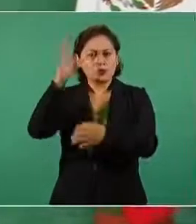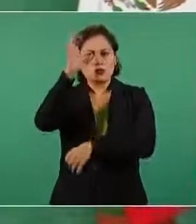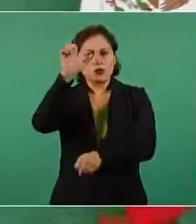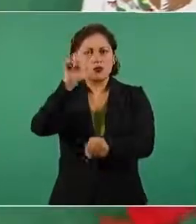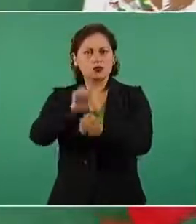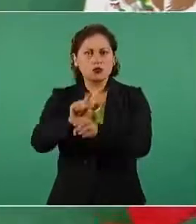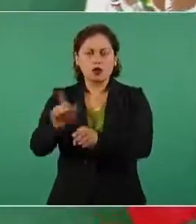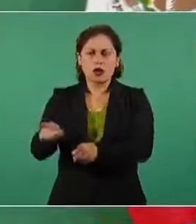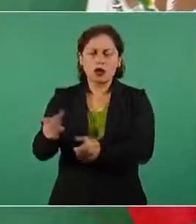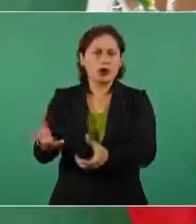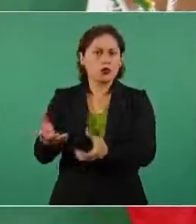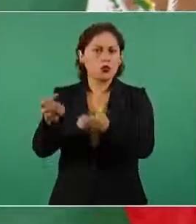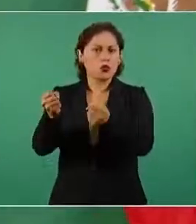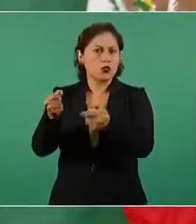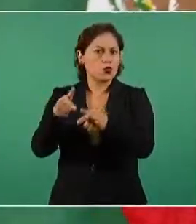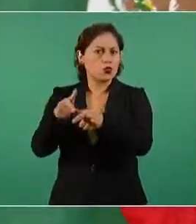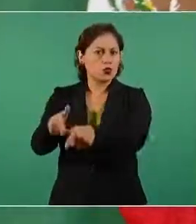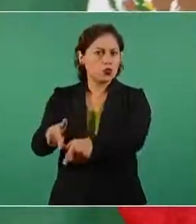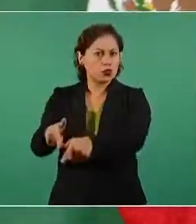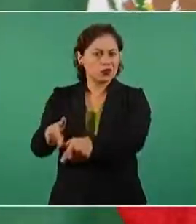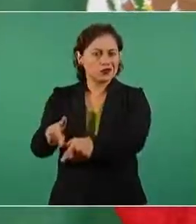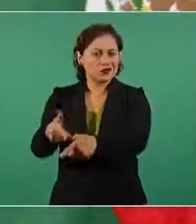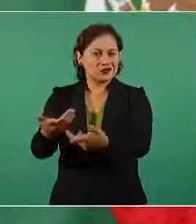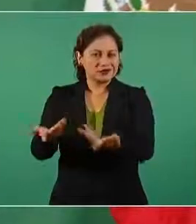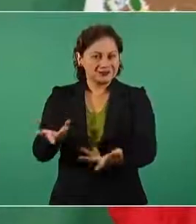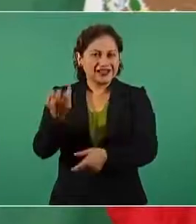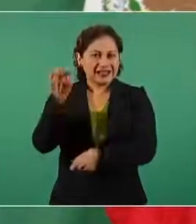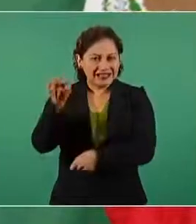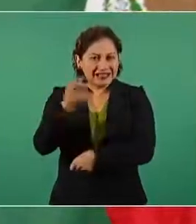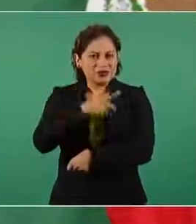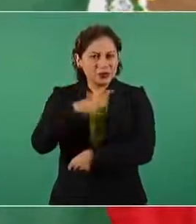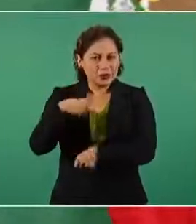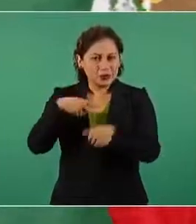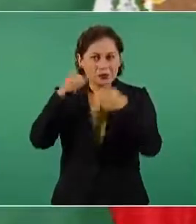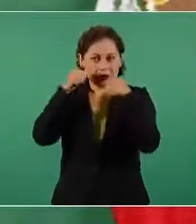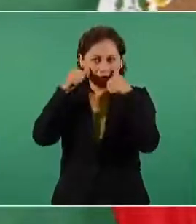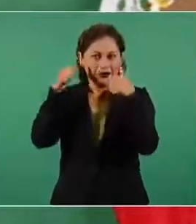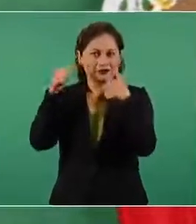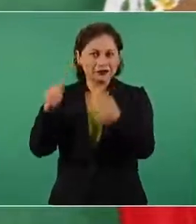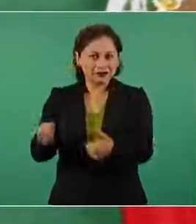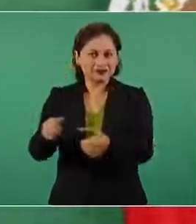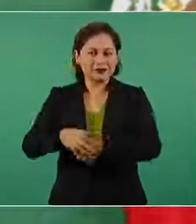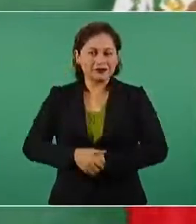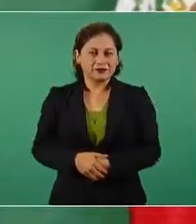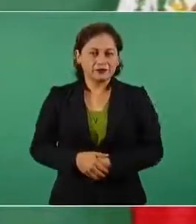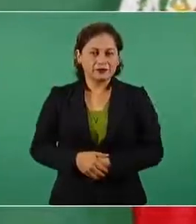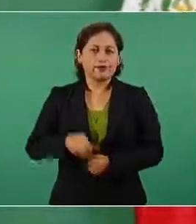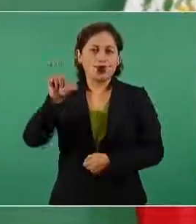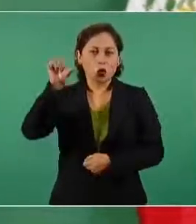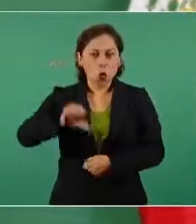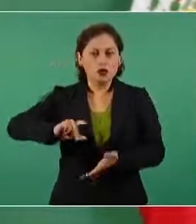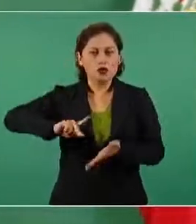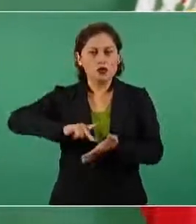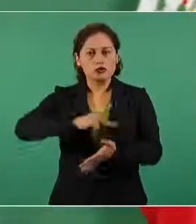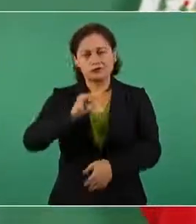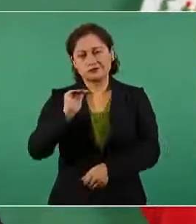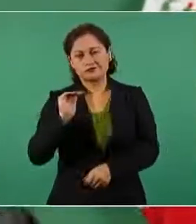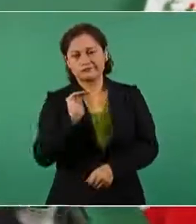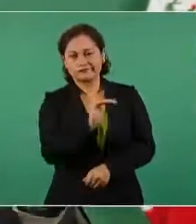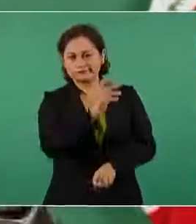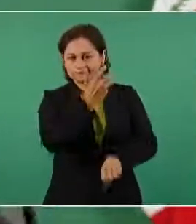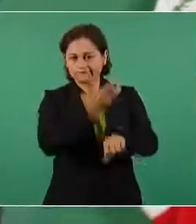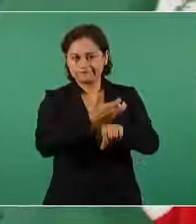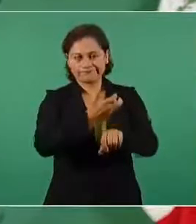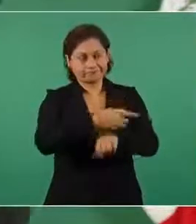Eso es lo que van hoy a volver a plantear al gobierno de Estados Unidos, que